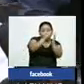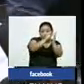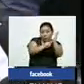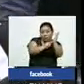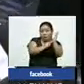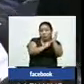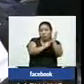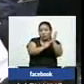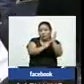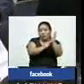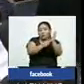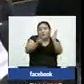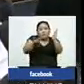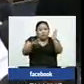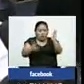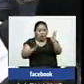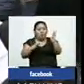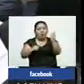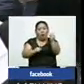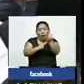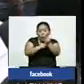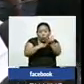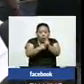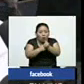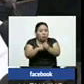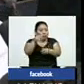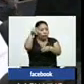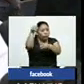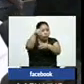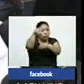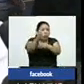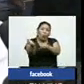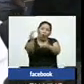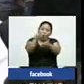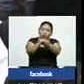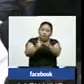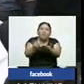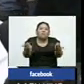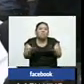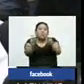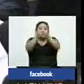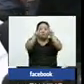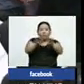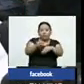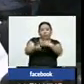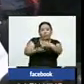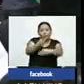a reforzar esos conocimientos con el uso de la tecnología.